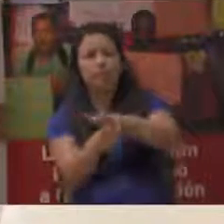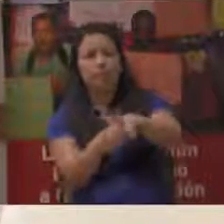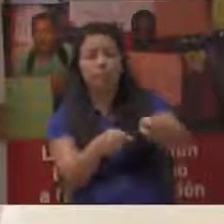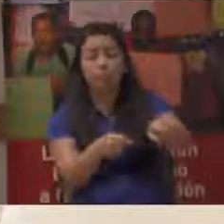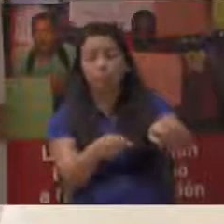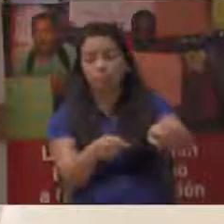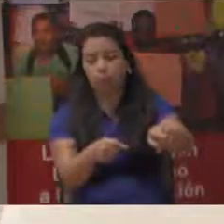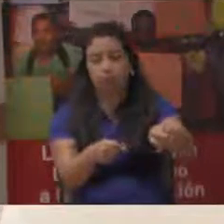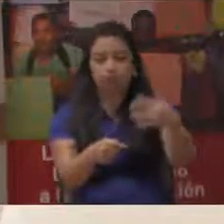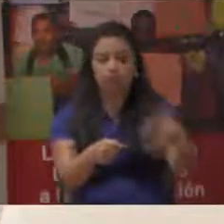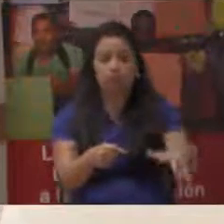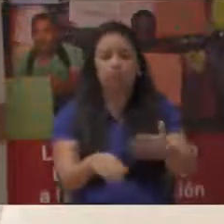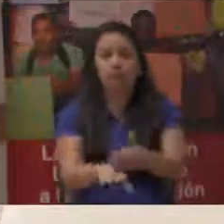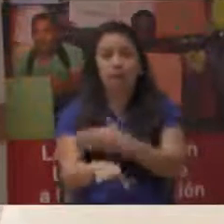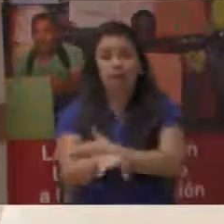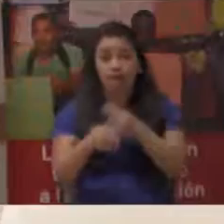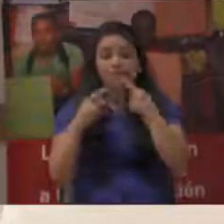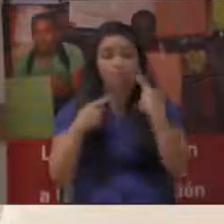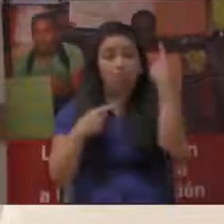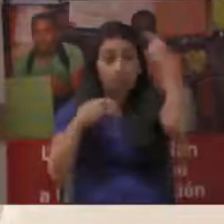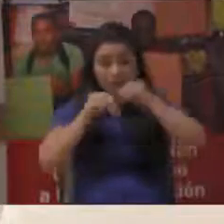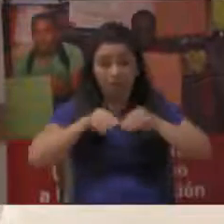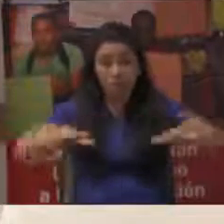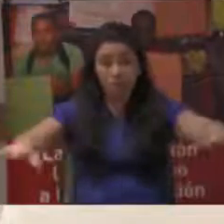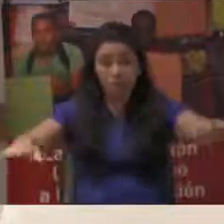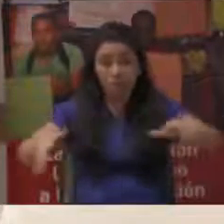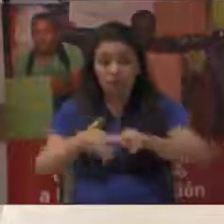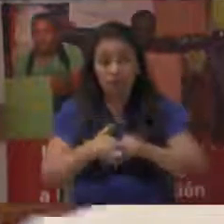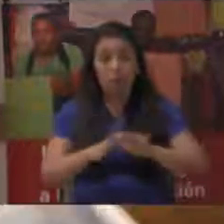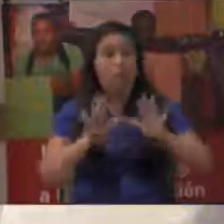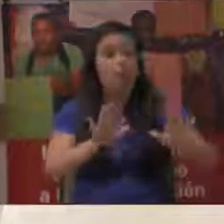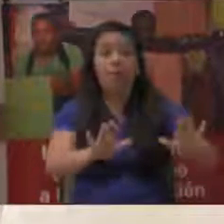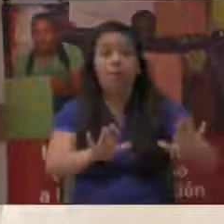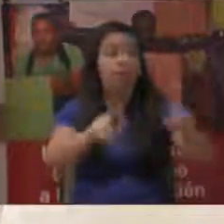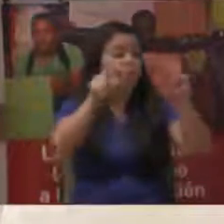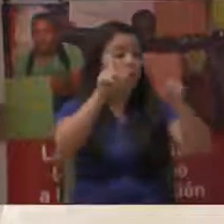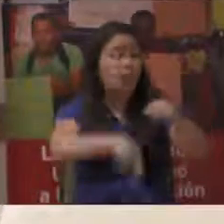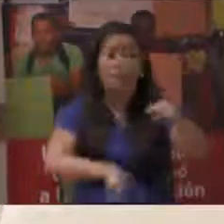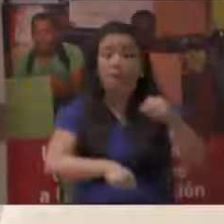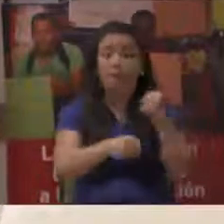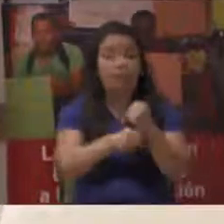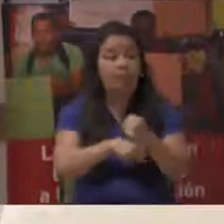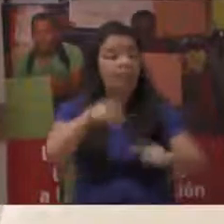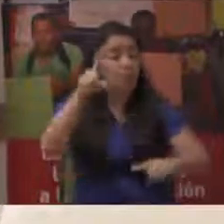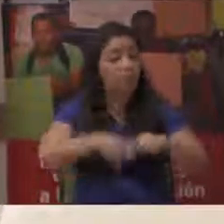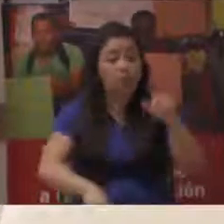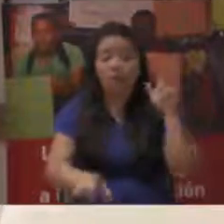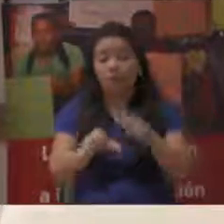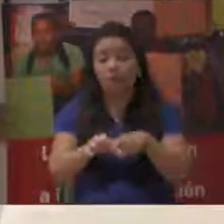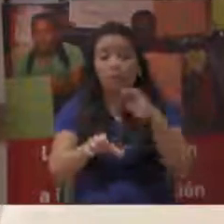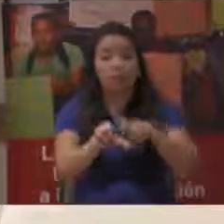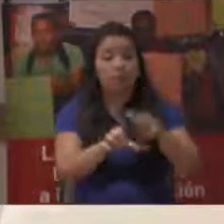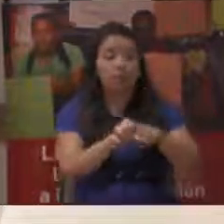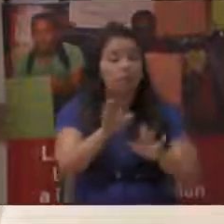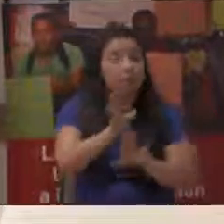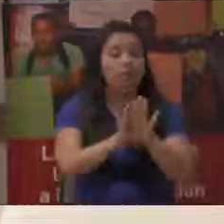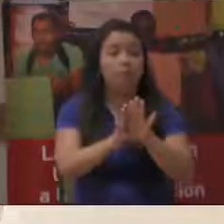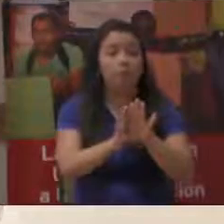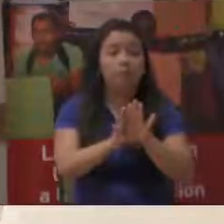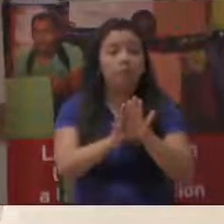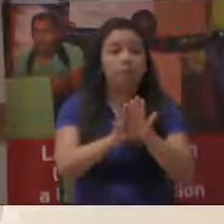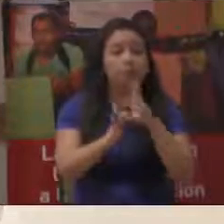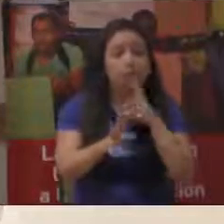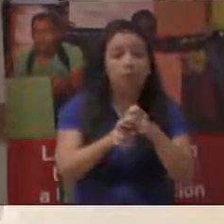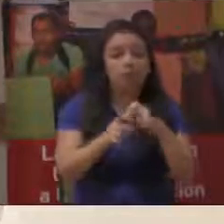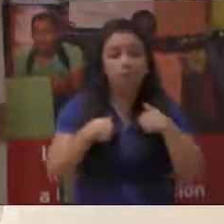era el propósito de esta política pública, inhabilitarlos, condenarlos y no permitirles desarrollarse. Así que estamos haciendo un